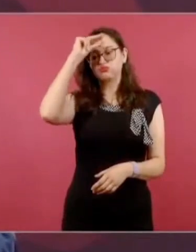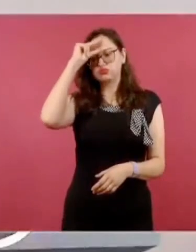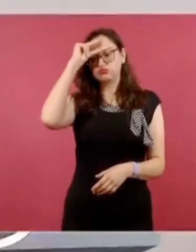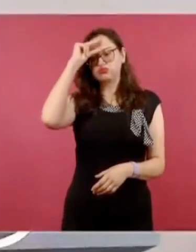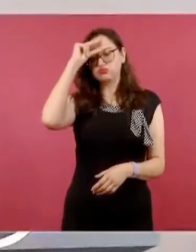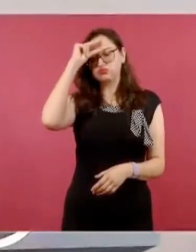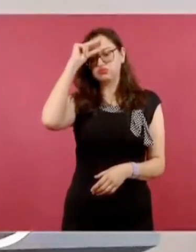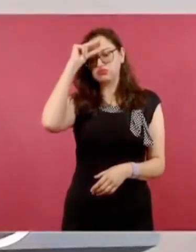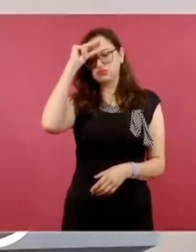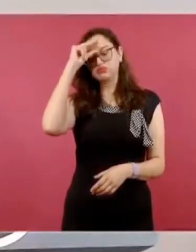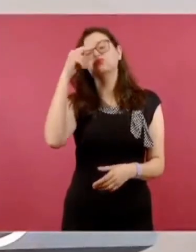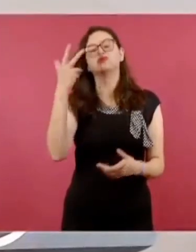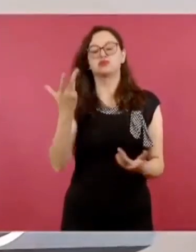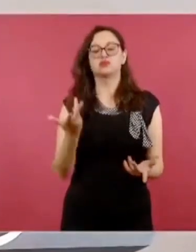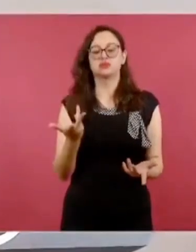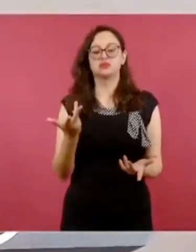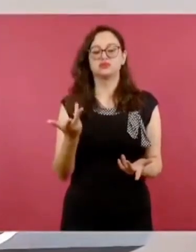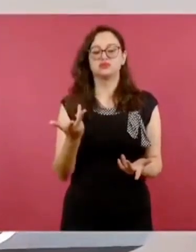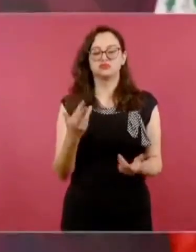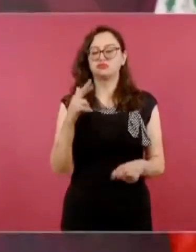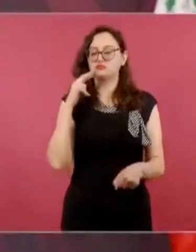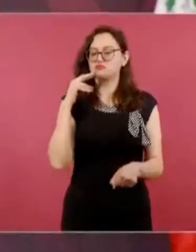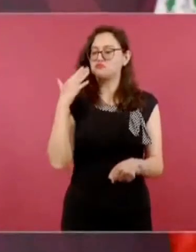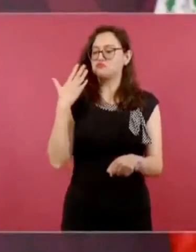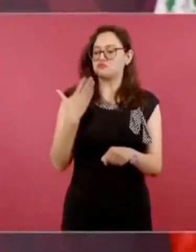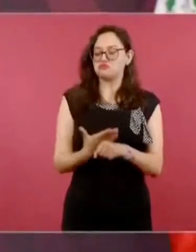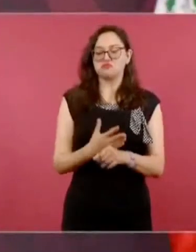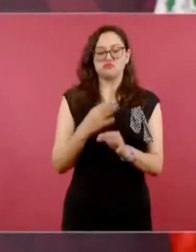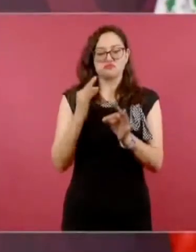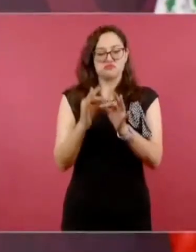actuar con mucha responsabilidad